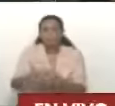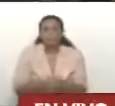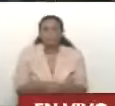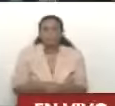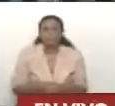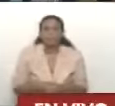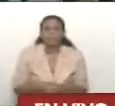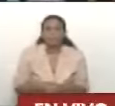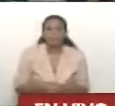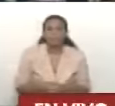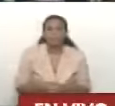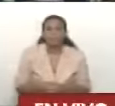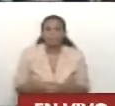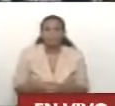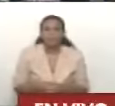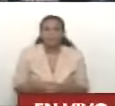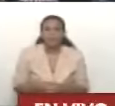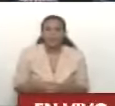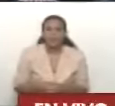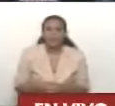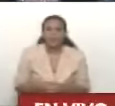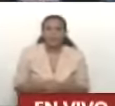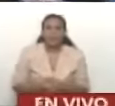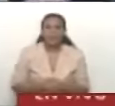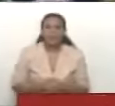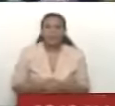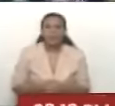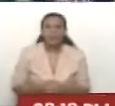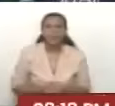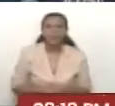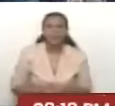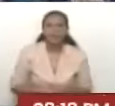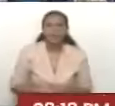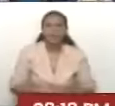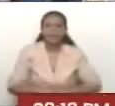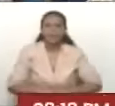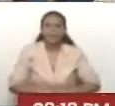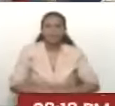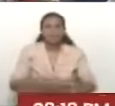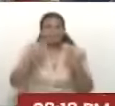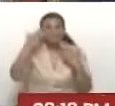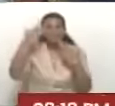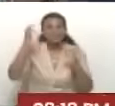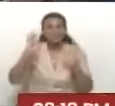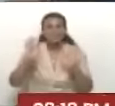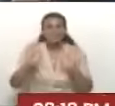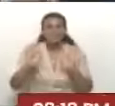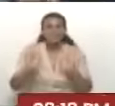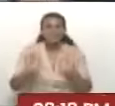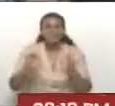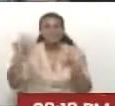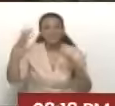Bueno, muy buenas noches, presidente. Y es tu barra, ¿vale? Ah.